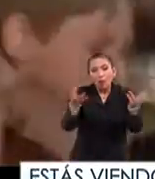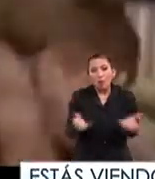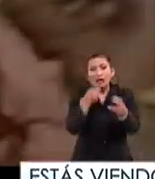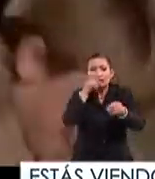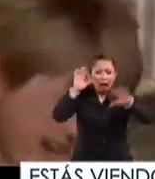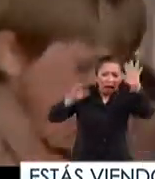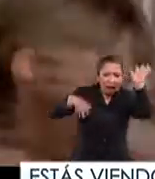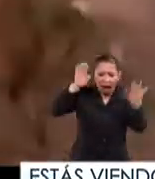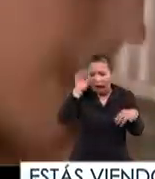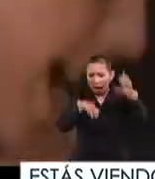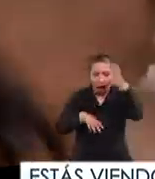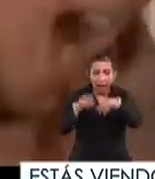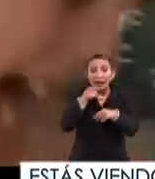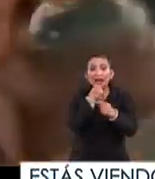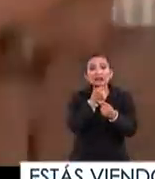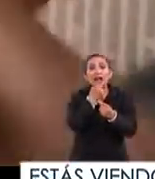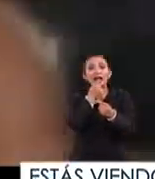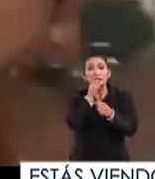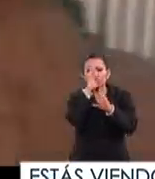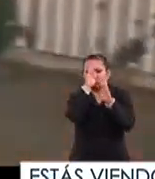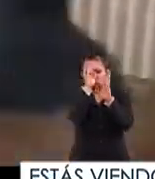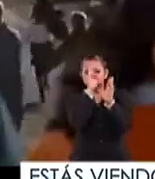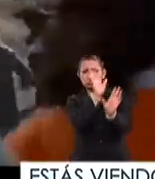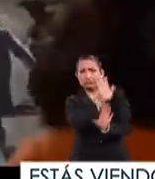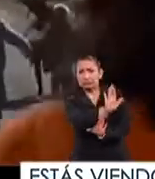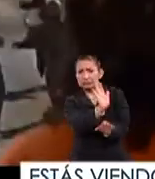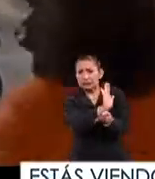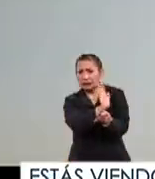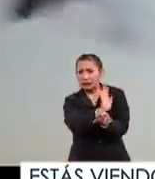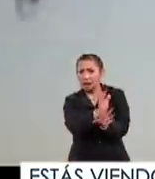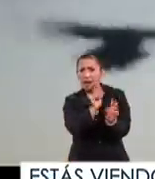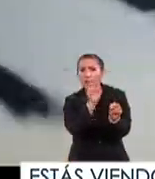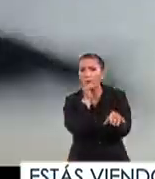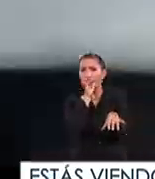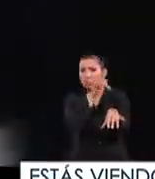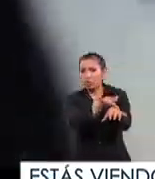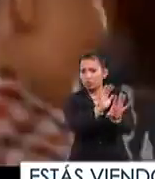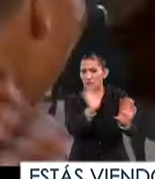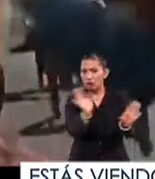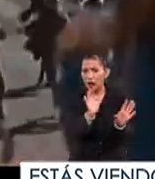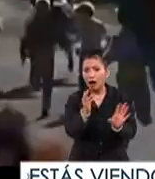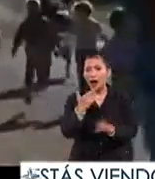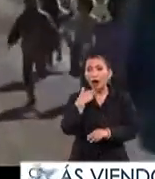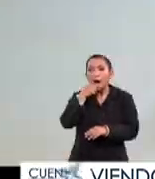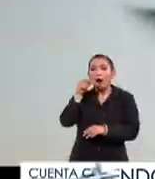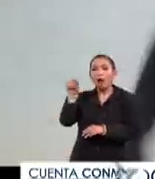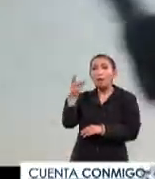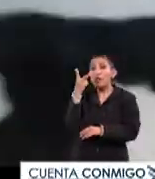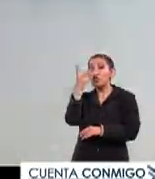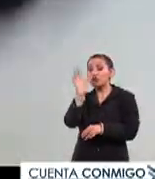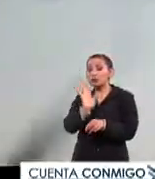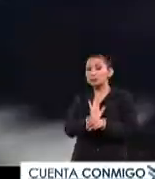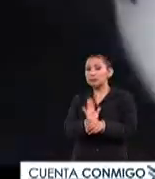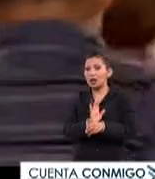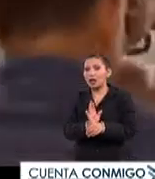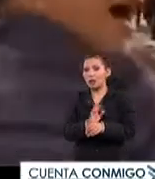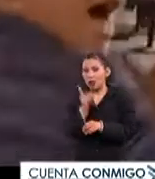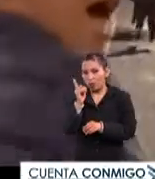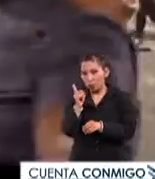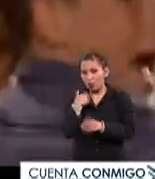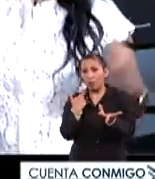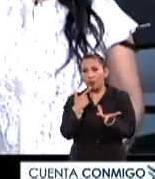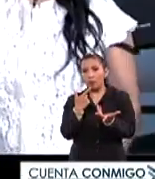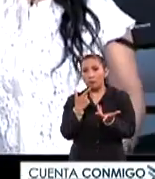¿no? Los niños eran muy respetados en el cine, ¿no? O sea, no se podían tocar. Y Hitchcock en 2 de sus películas, bueno, en